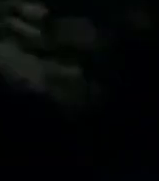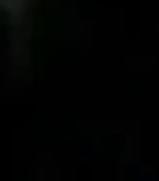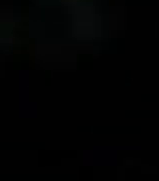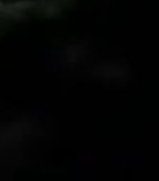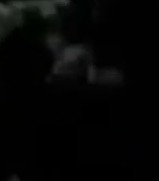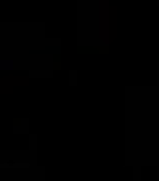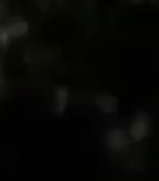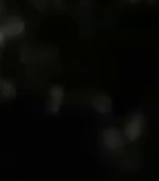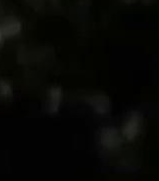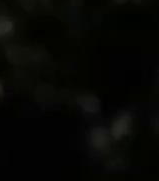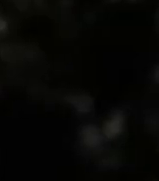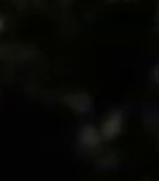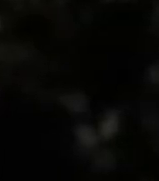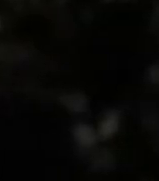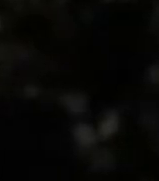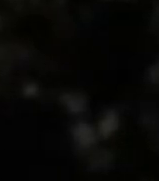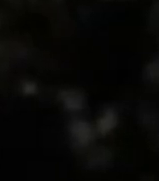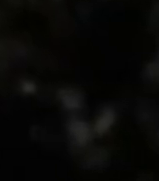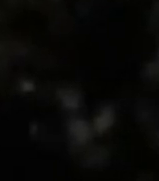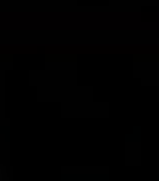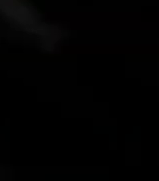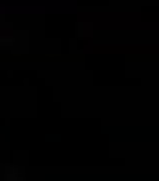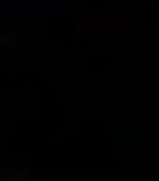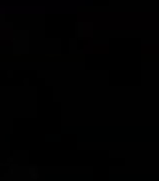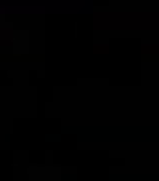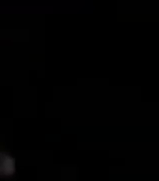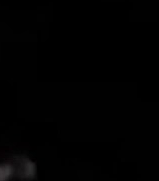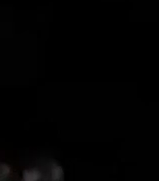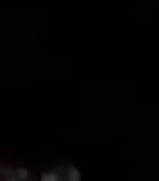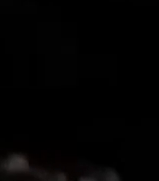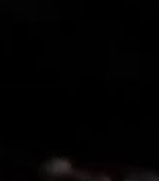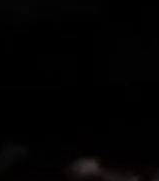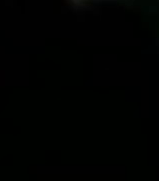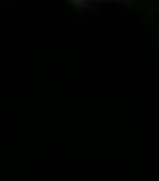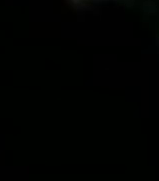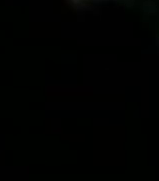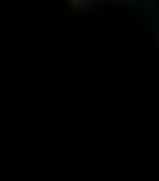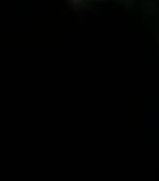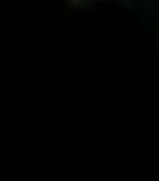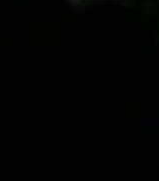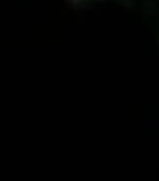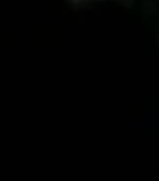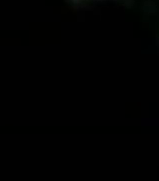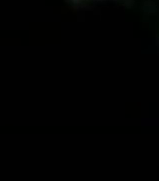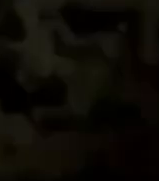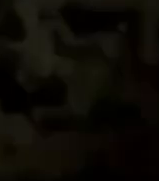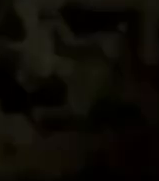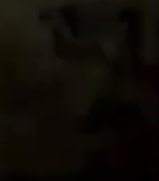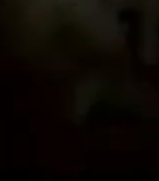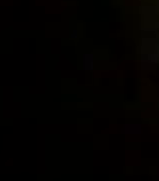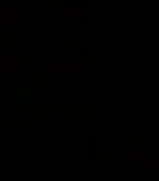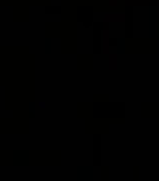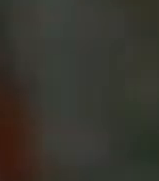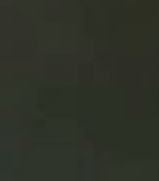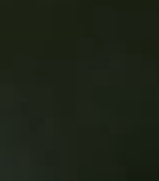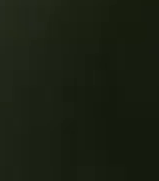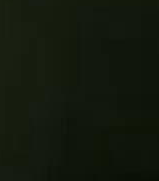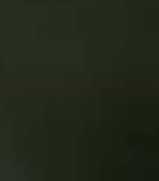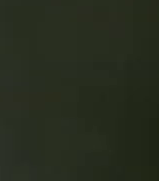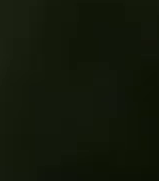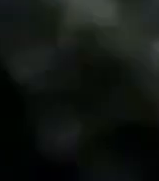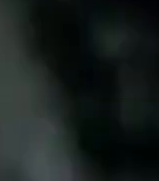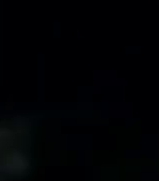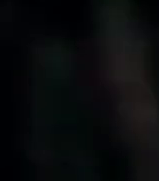y habita Estados Unidos y Canadá. Este mamífero presenta un cuerpo alargado, pero su nariz es la que más